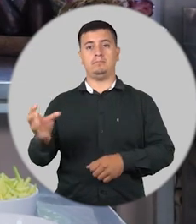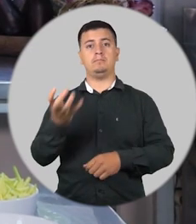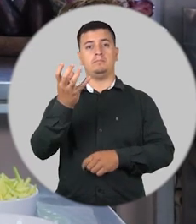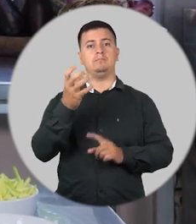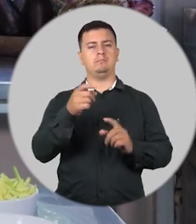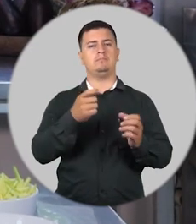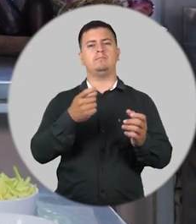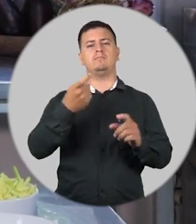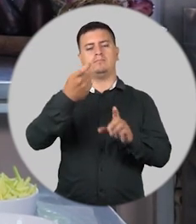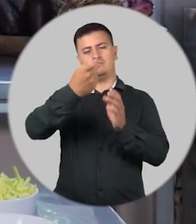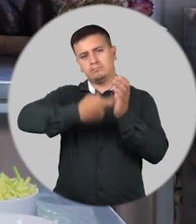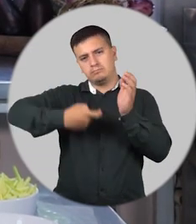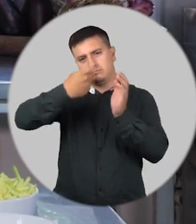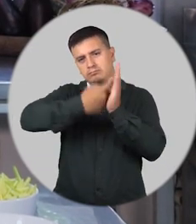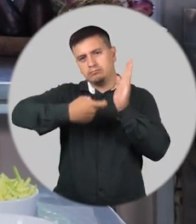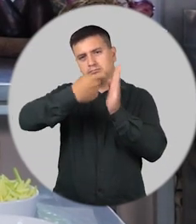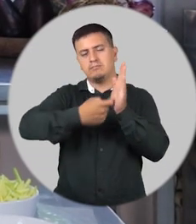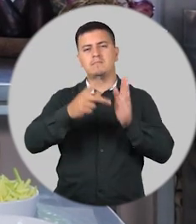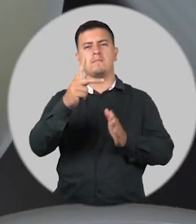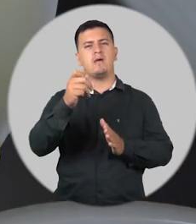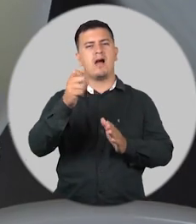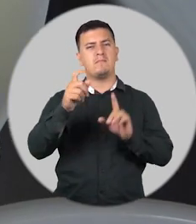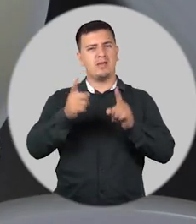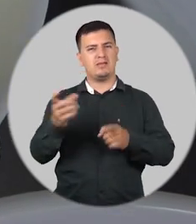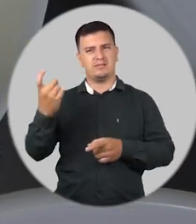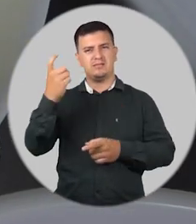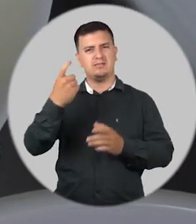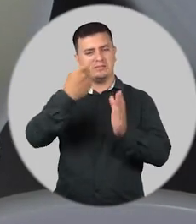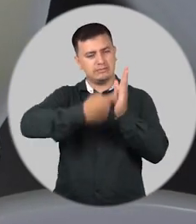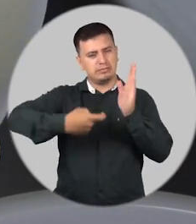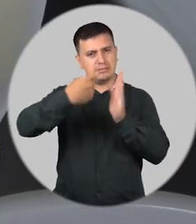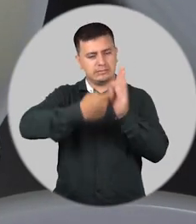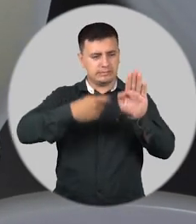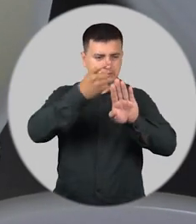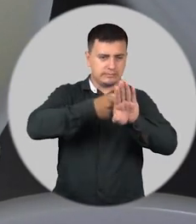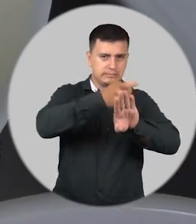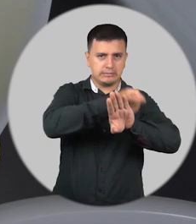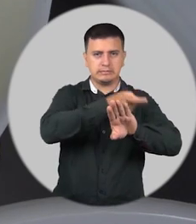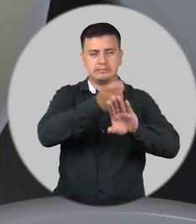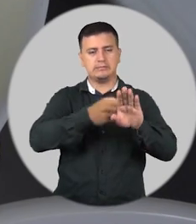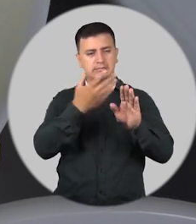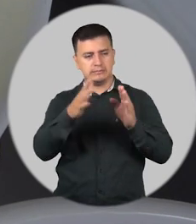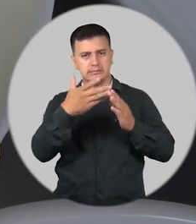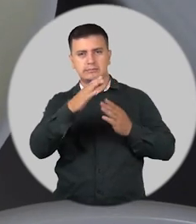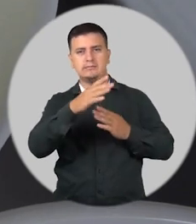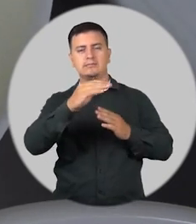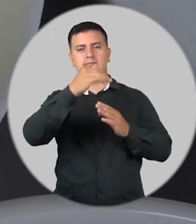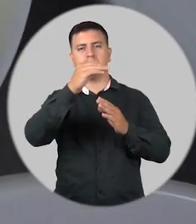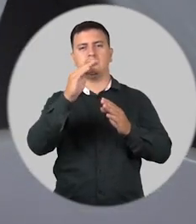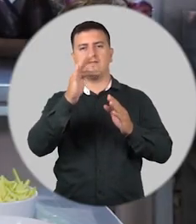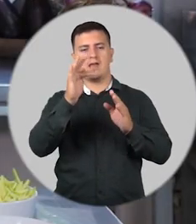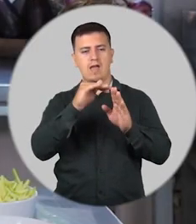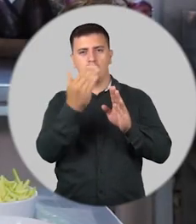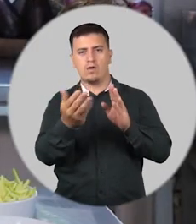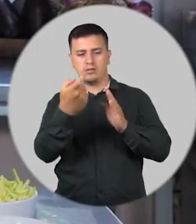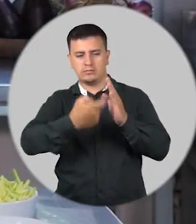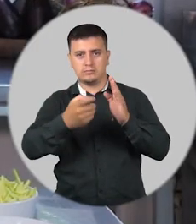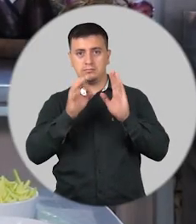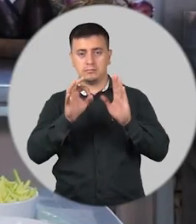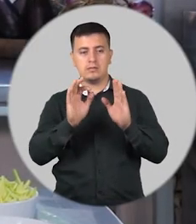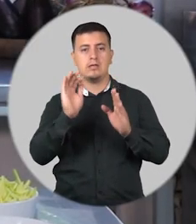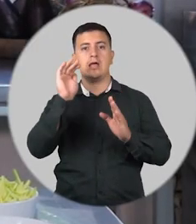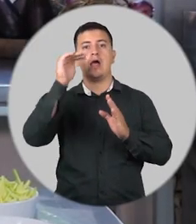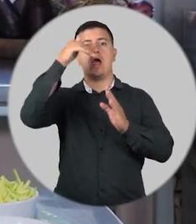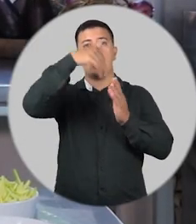este mango pelemos con pelapapa para no desperdiciar absolutamente nada de su contenido, de su pulpa. Y el